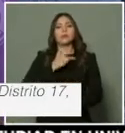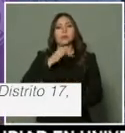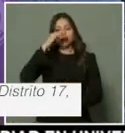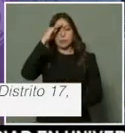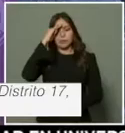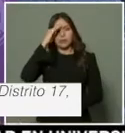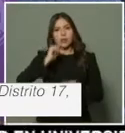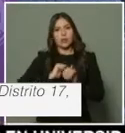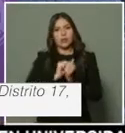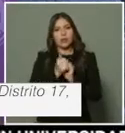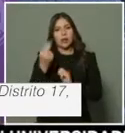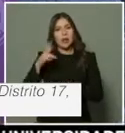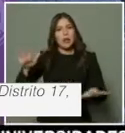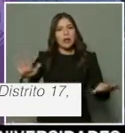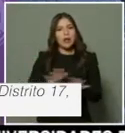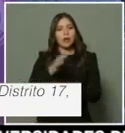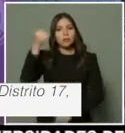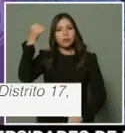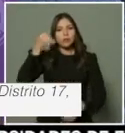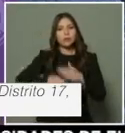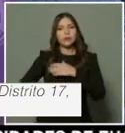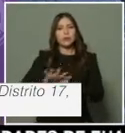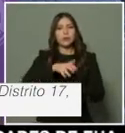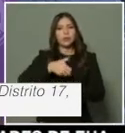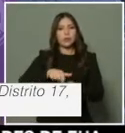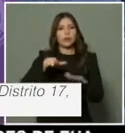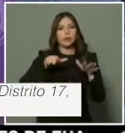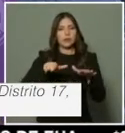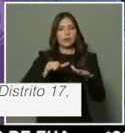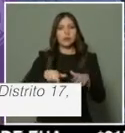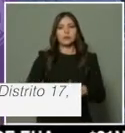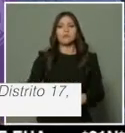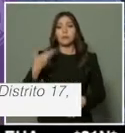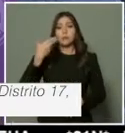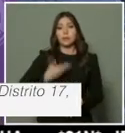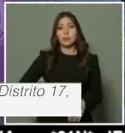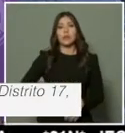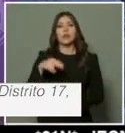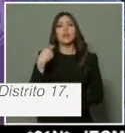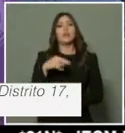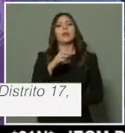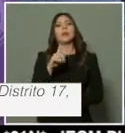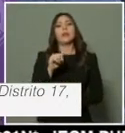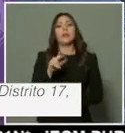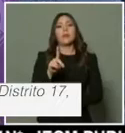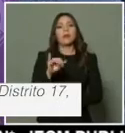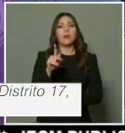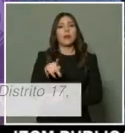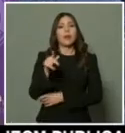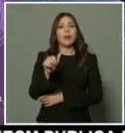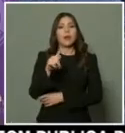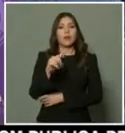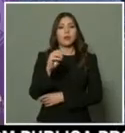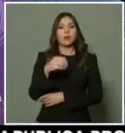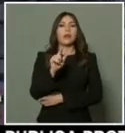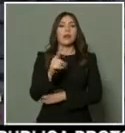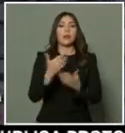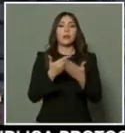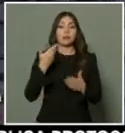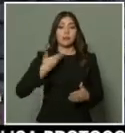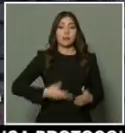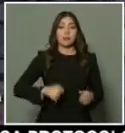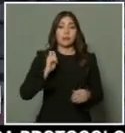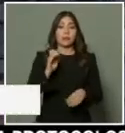Alianza, indicó que sus acciones legislativas estarán enfocadas en educación y combate a la corrupción, políticas públicas y desarrollo urbano.